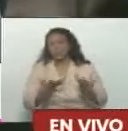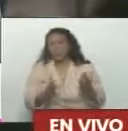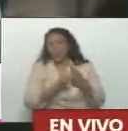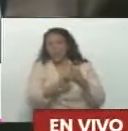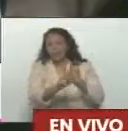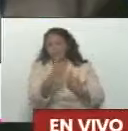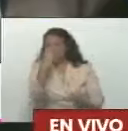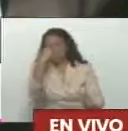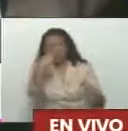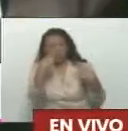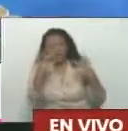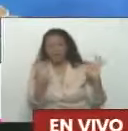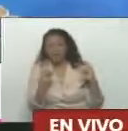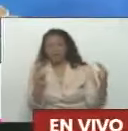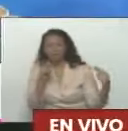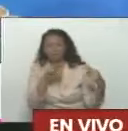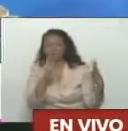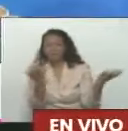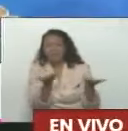Porque tú no me veías.